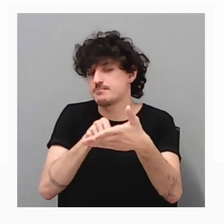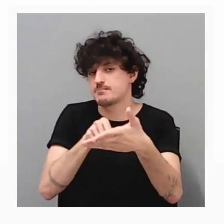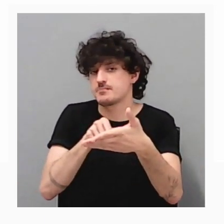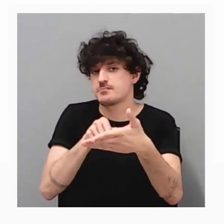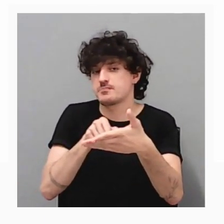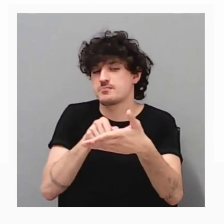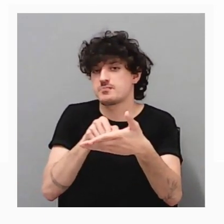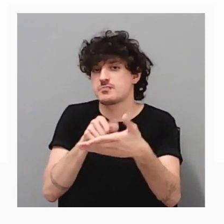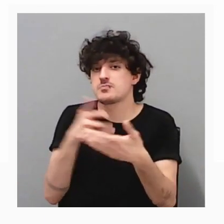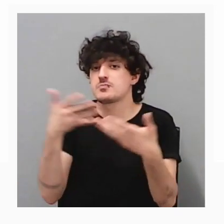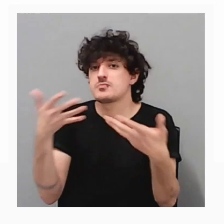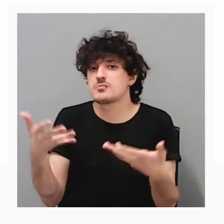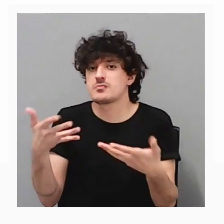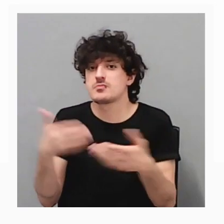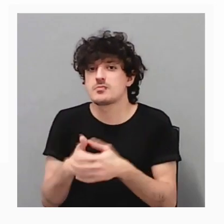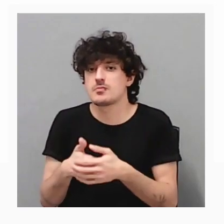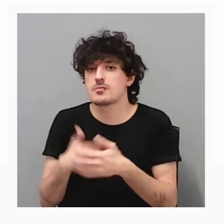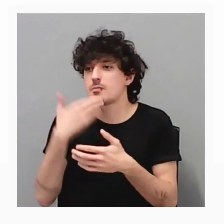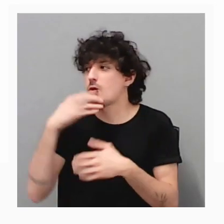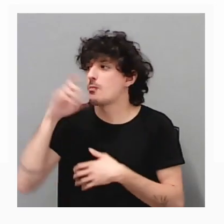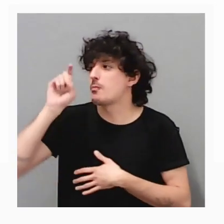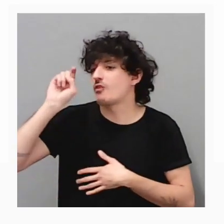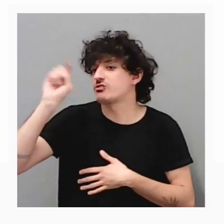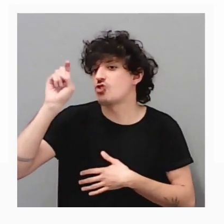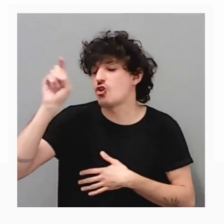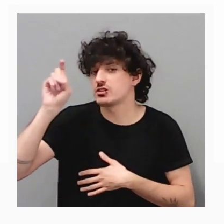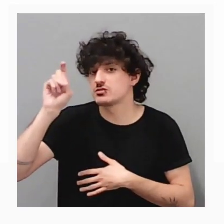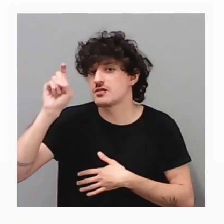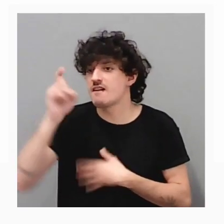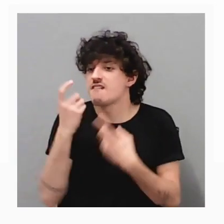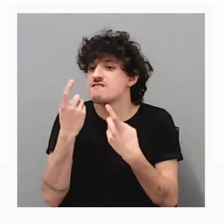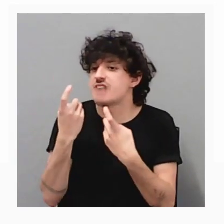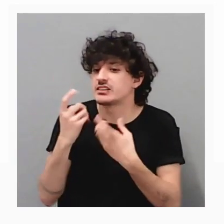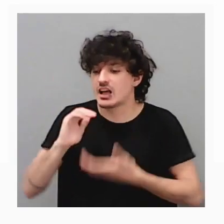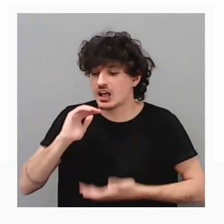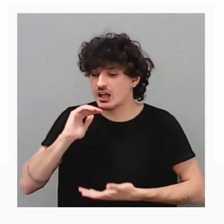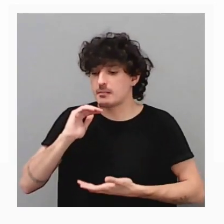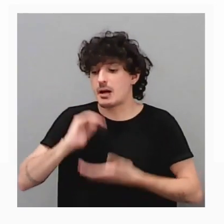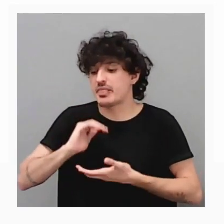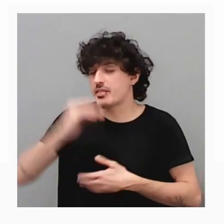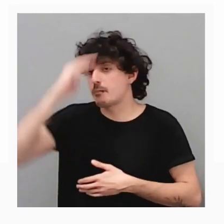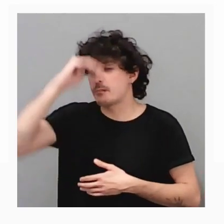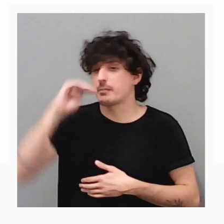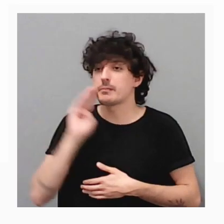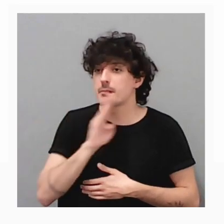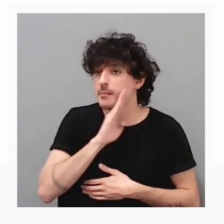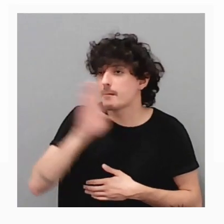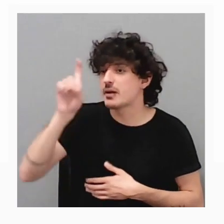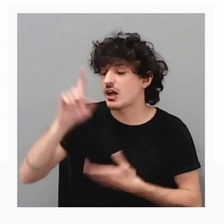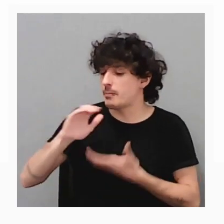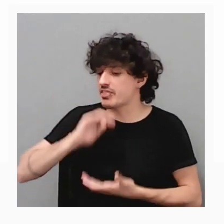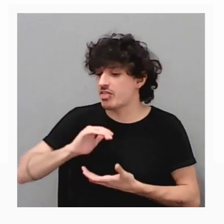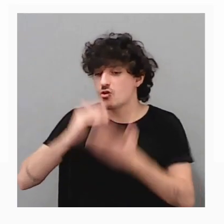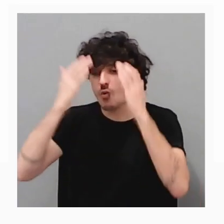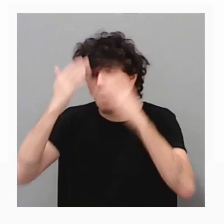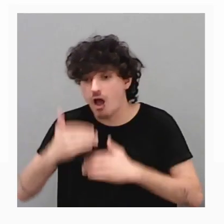la excesiva burocracia de los profesores en la escuela, la falta de capacitación de los padres y los profesores, la no existencia